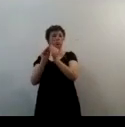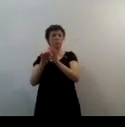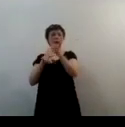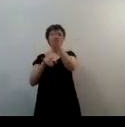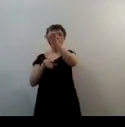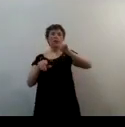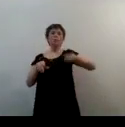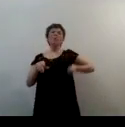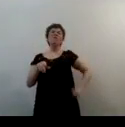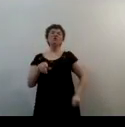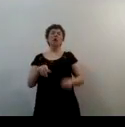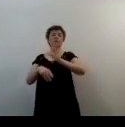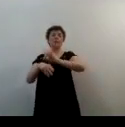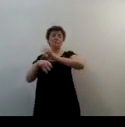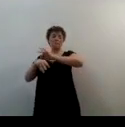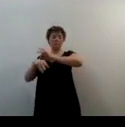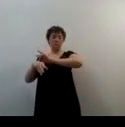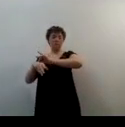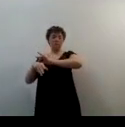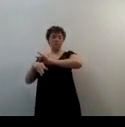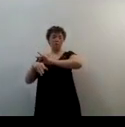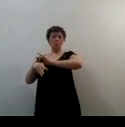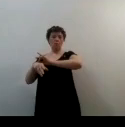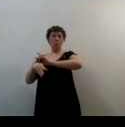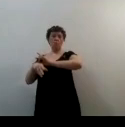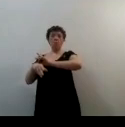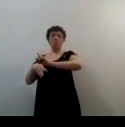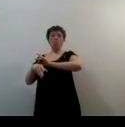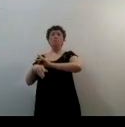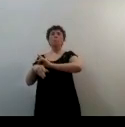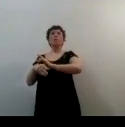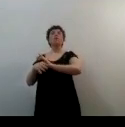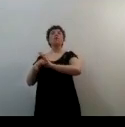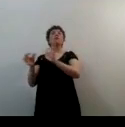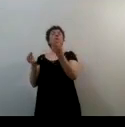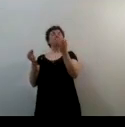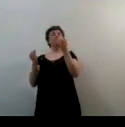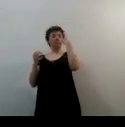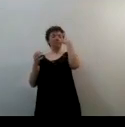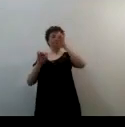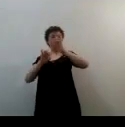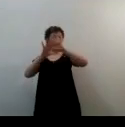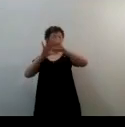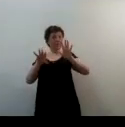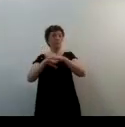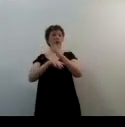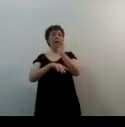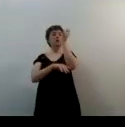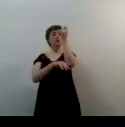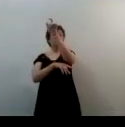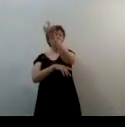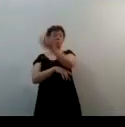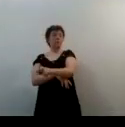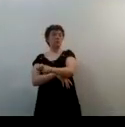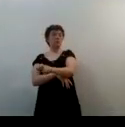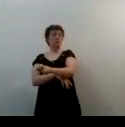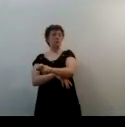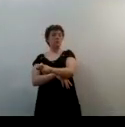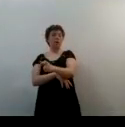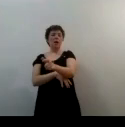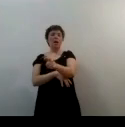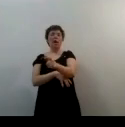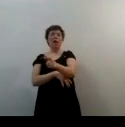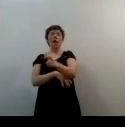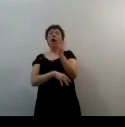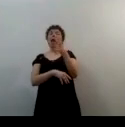sanitarios, pero claro, esto es lo que hay que tener en cuenta, es que para conseguir que una persona adquiera hábitos, tiene que